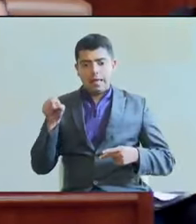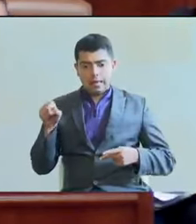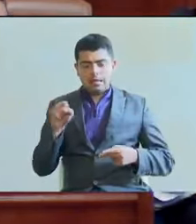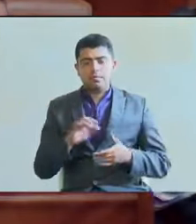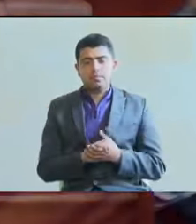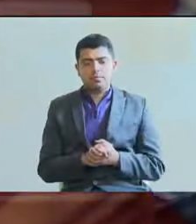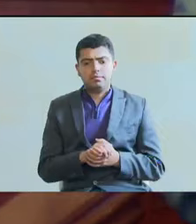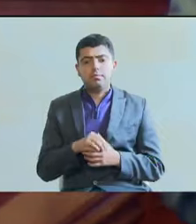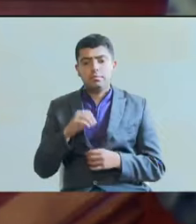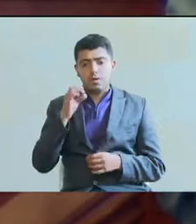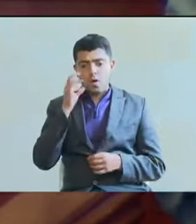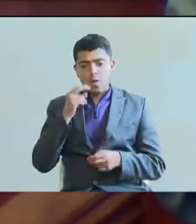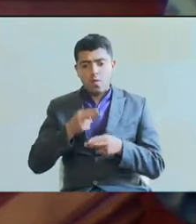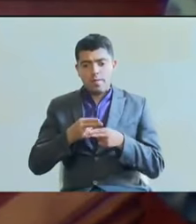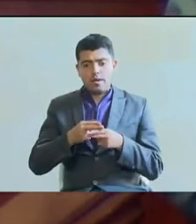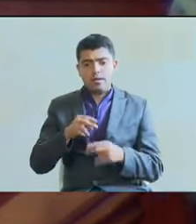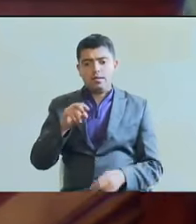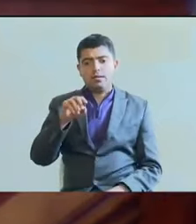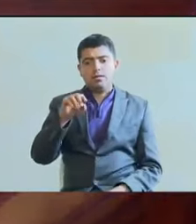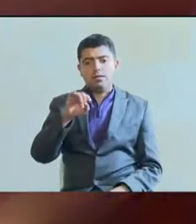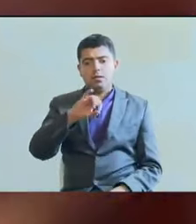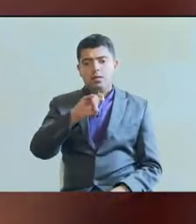orano espina